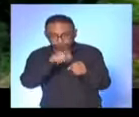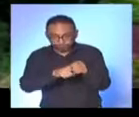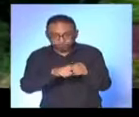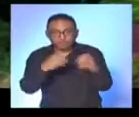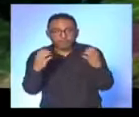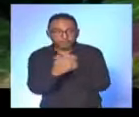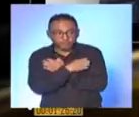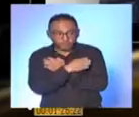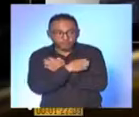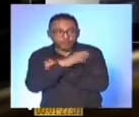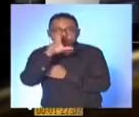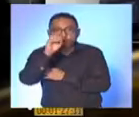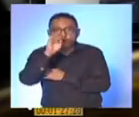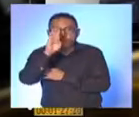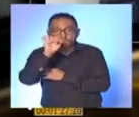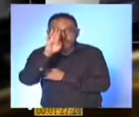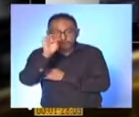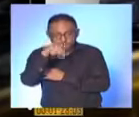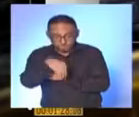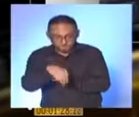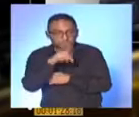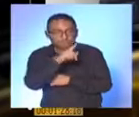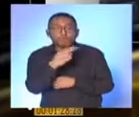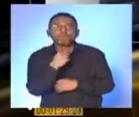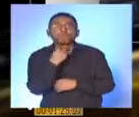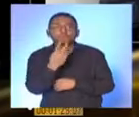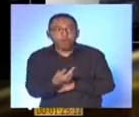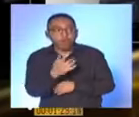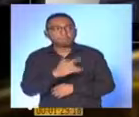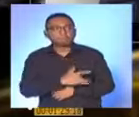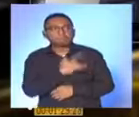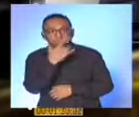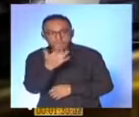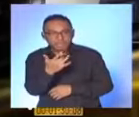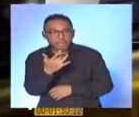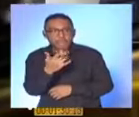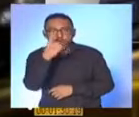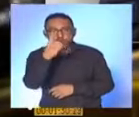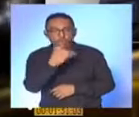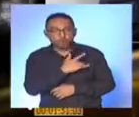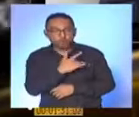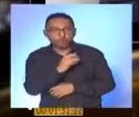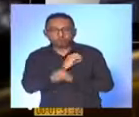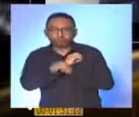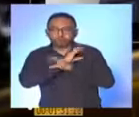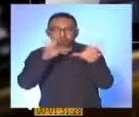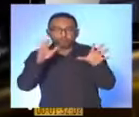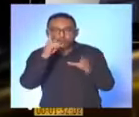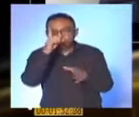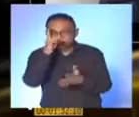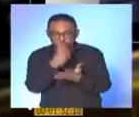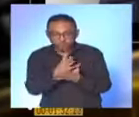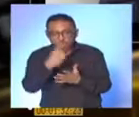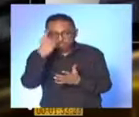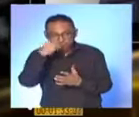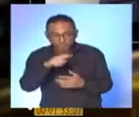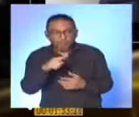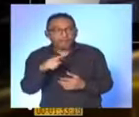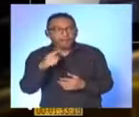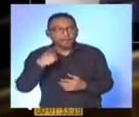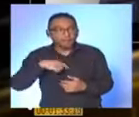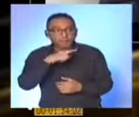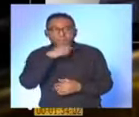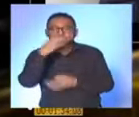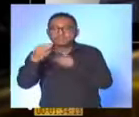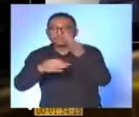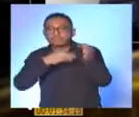educativa del COBAEM. Se unieron en voces, en sentimiento, a un solo latido, como lo decimos, para darnos un mensaje